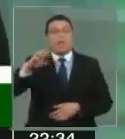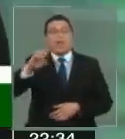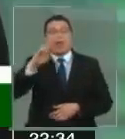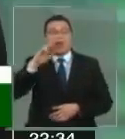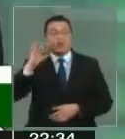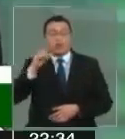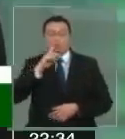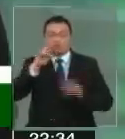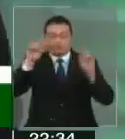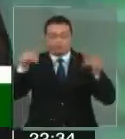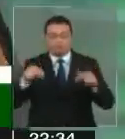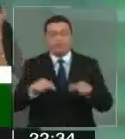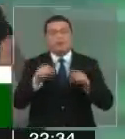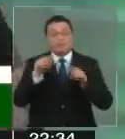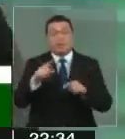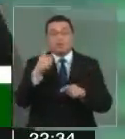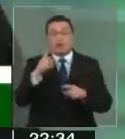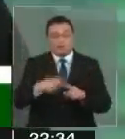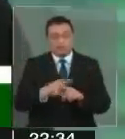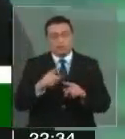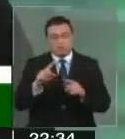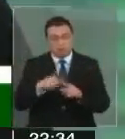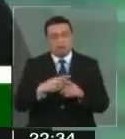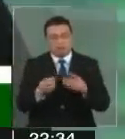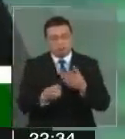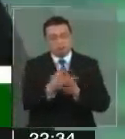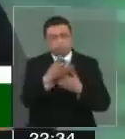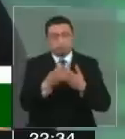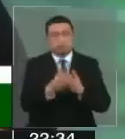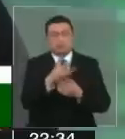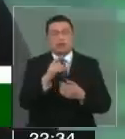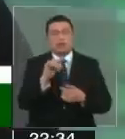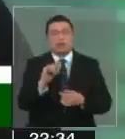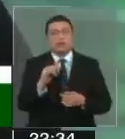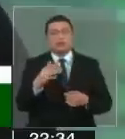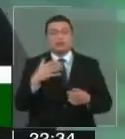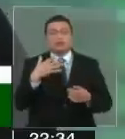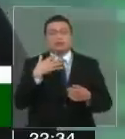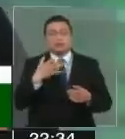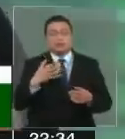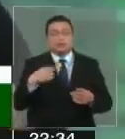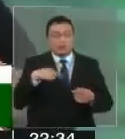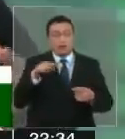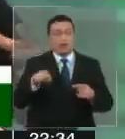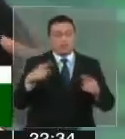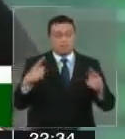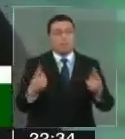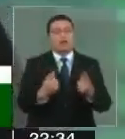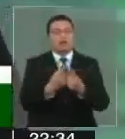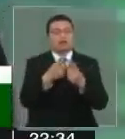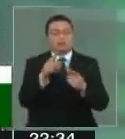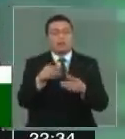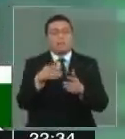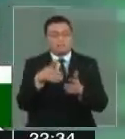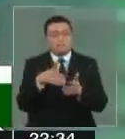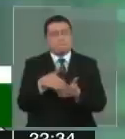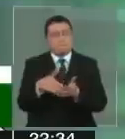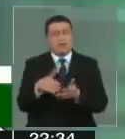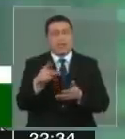tú publicas una vez, como que voy a seguir publicando. ¿Y qué? Y ahí me encontré con estas miles